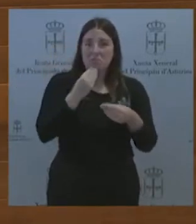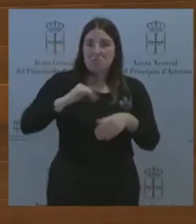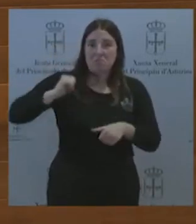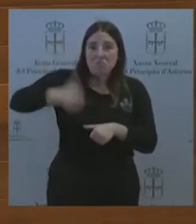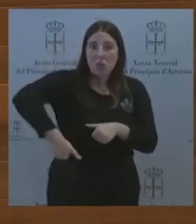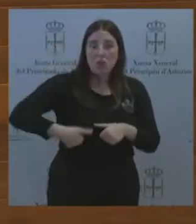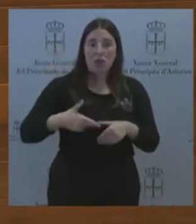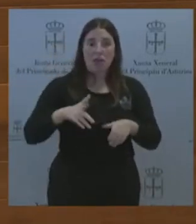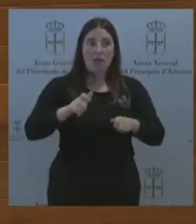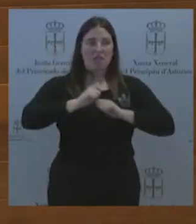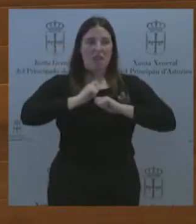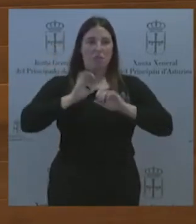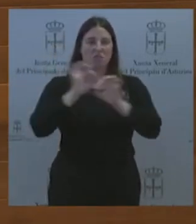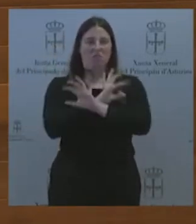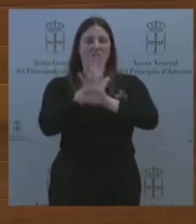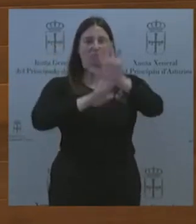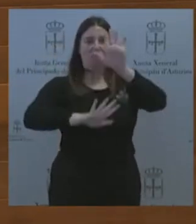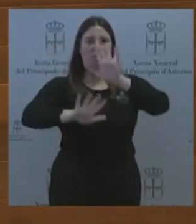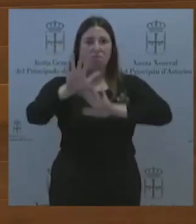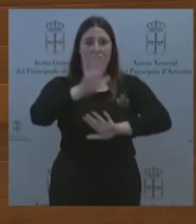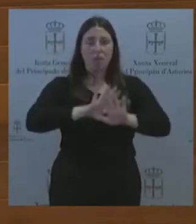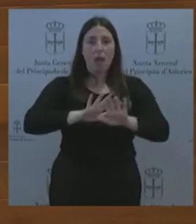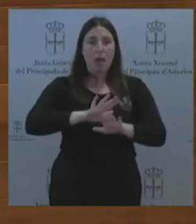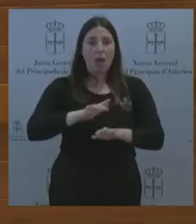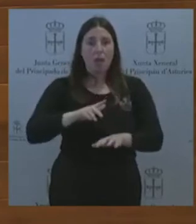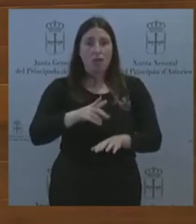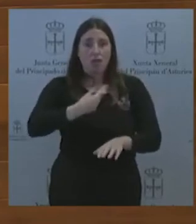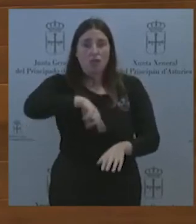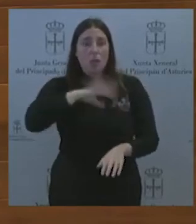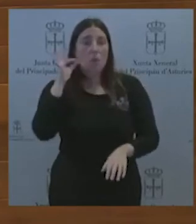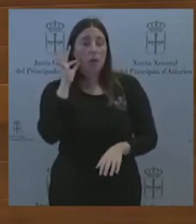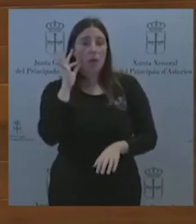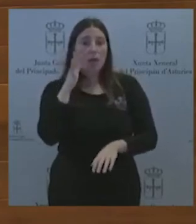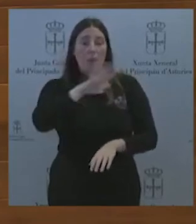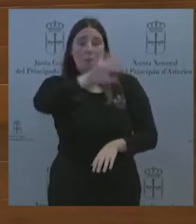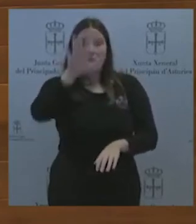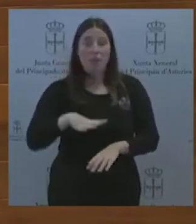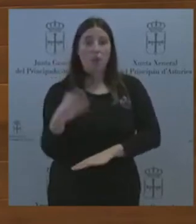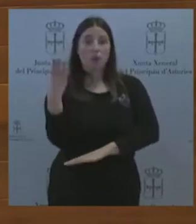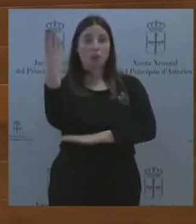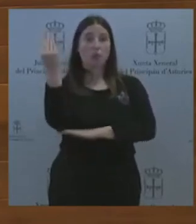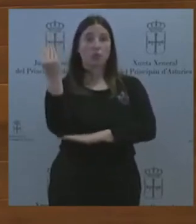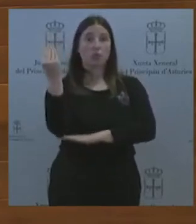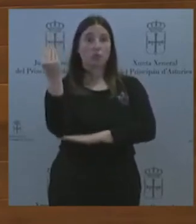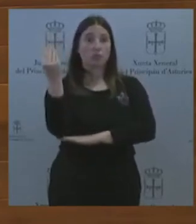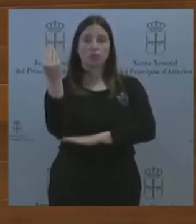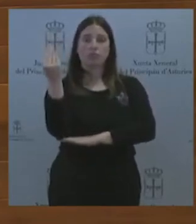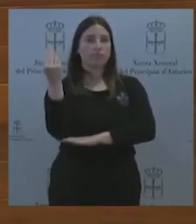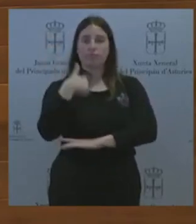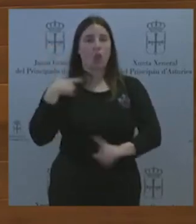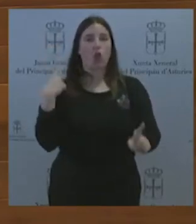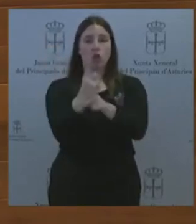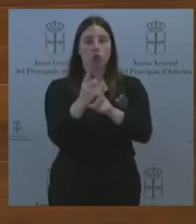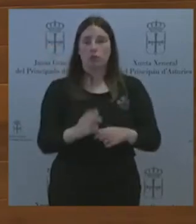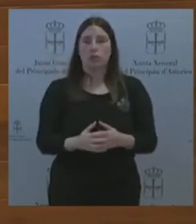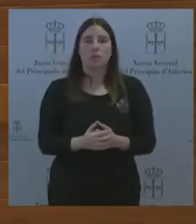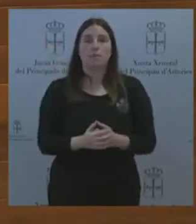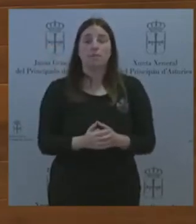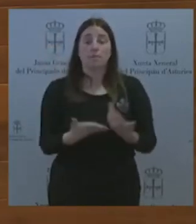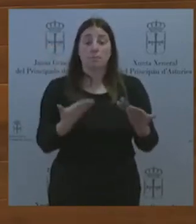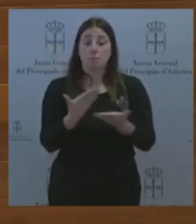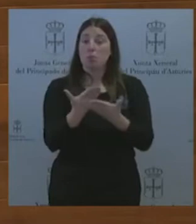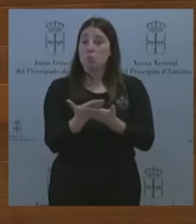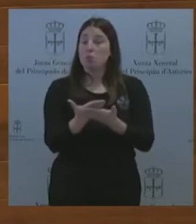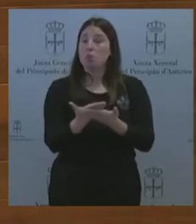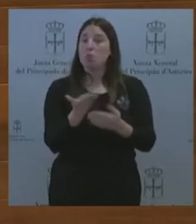se dijo aquí, y demás piezas de porcelana doméstica. A eso nos referimos en nuestra propuesta sobre igualdad efectiva y eliminación